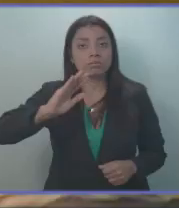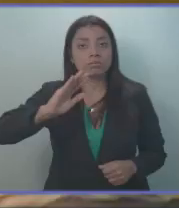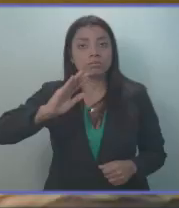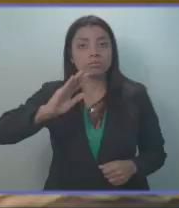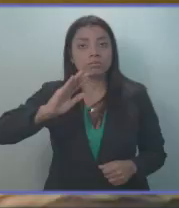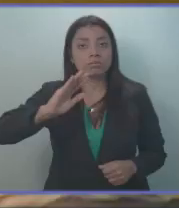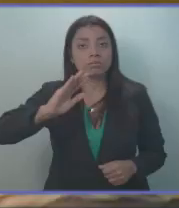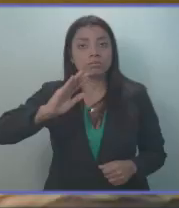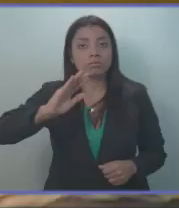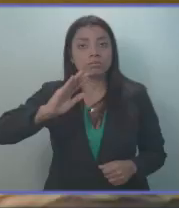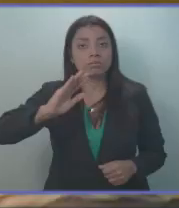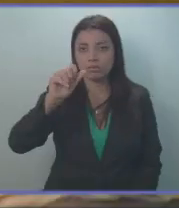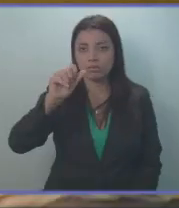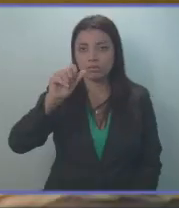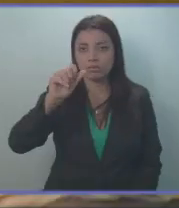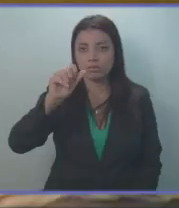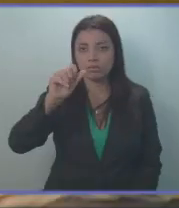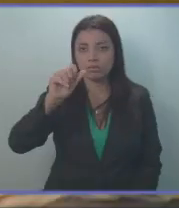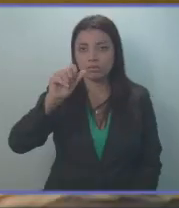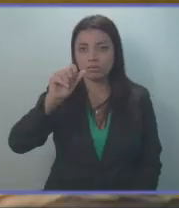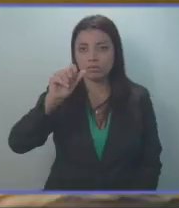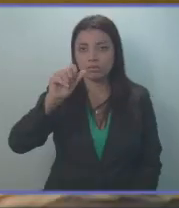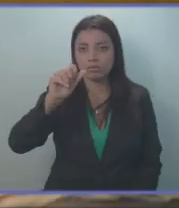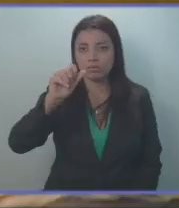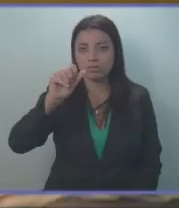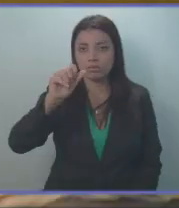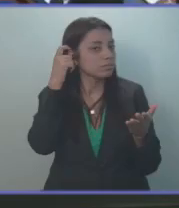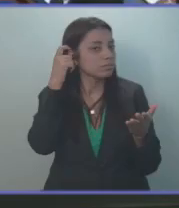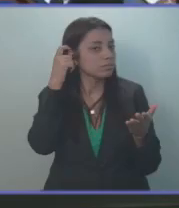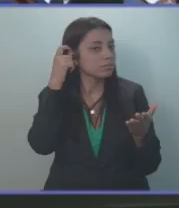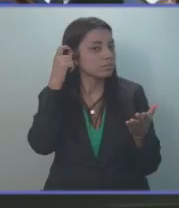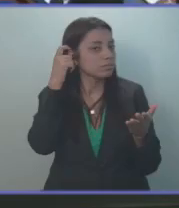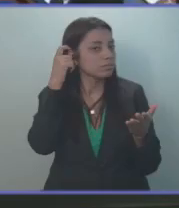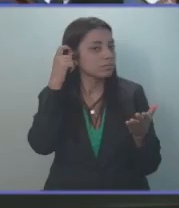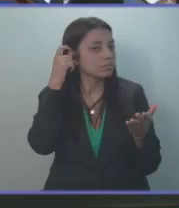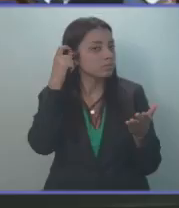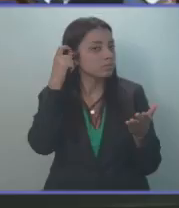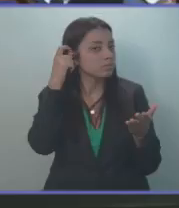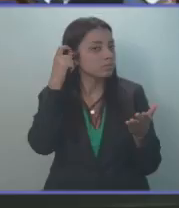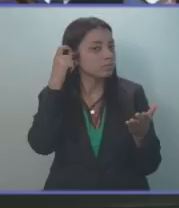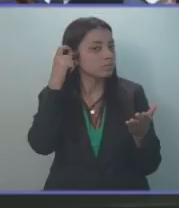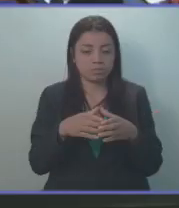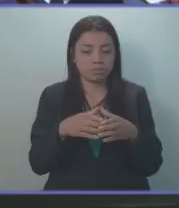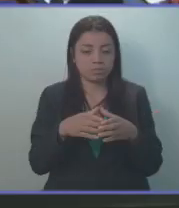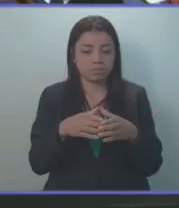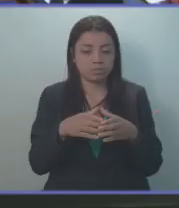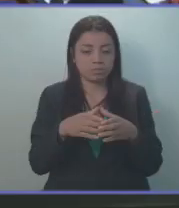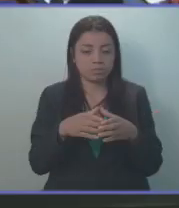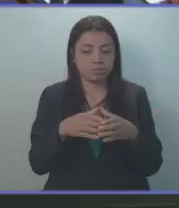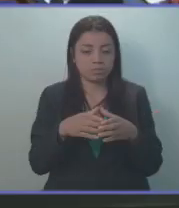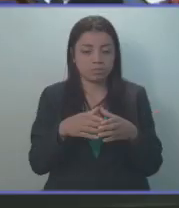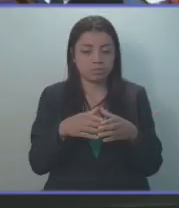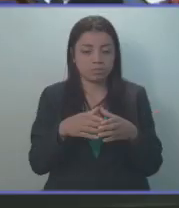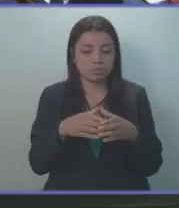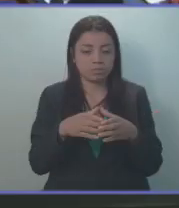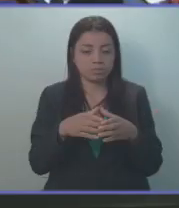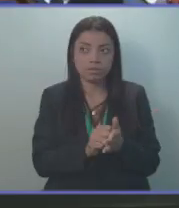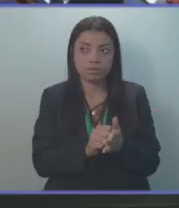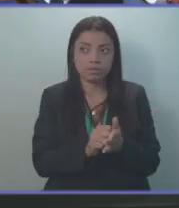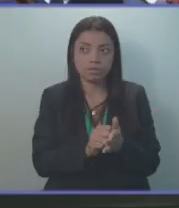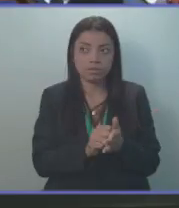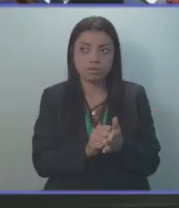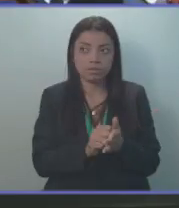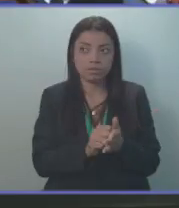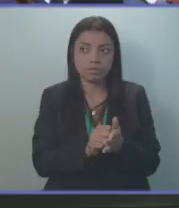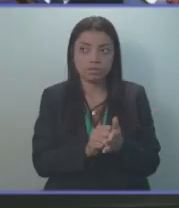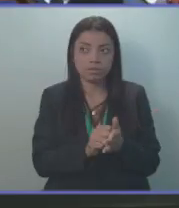diputado Luis Urías. Gracias, presidente. Funciones. Comisión de Economía, Palacio Legislativo, San